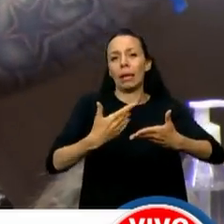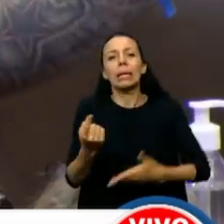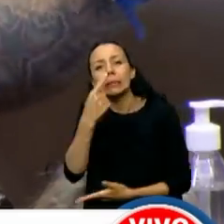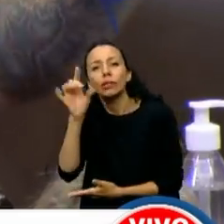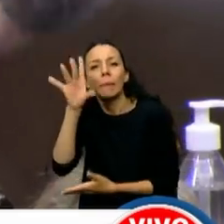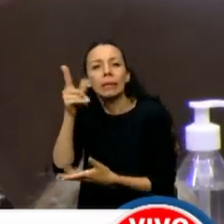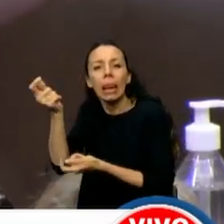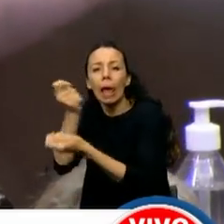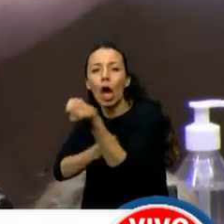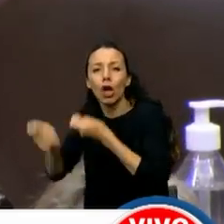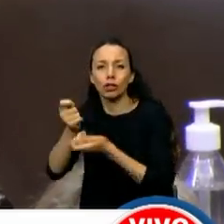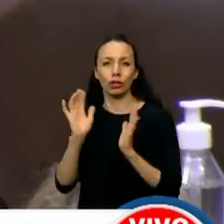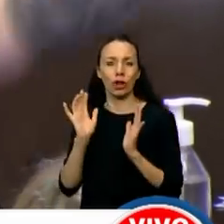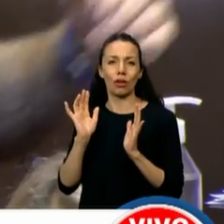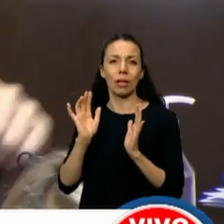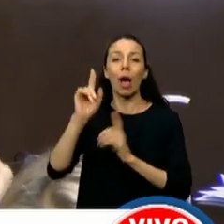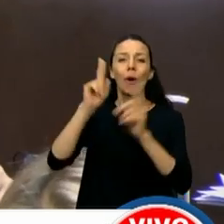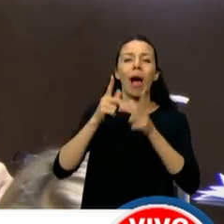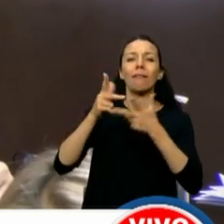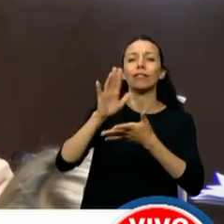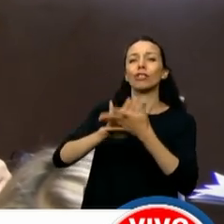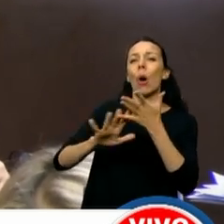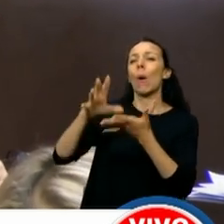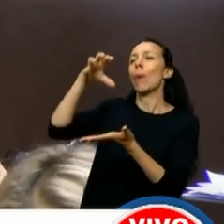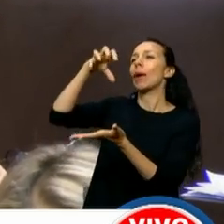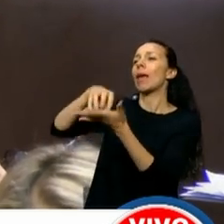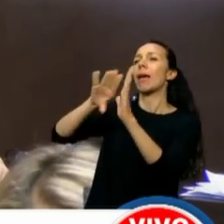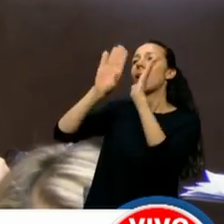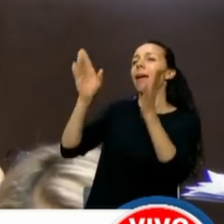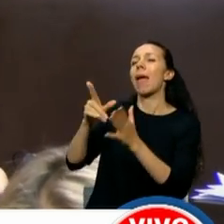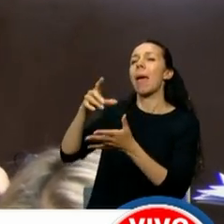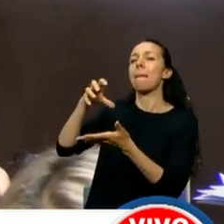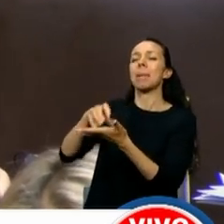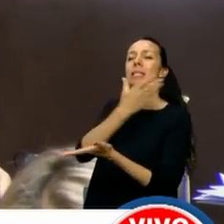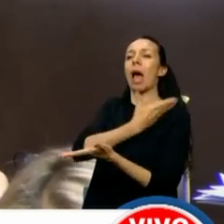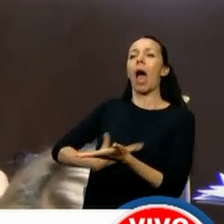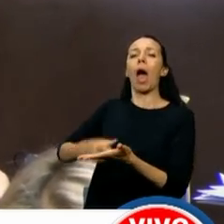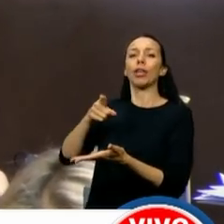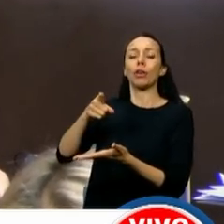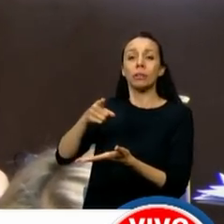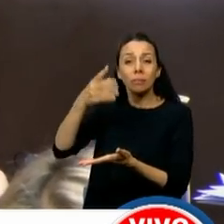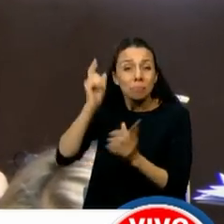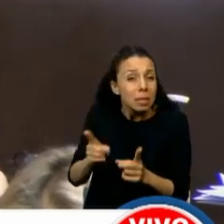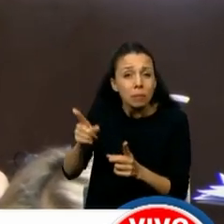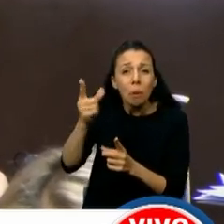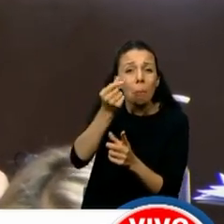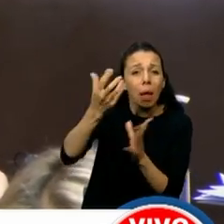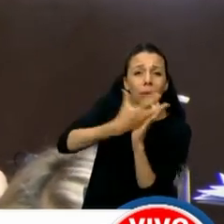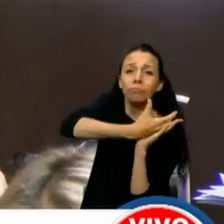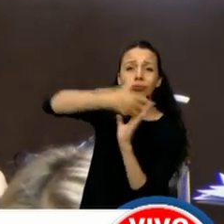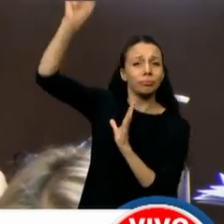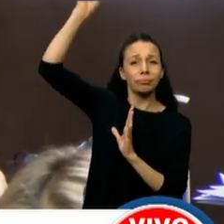empresarios unicornio decían se fugaron toda la guita hermano toda la guita no dejaron